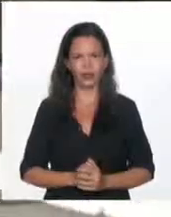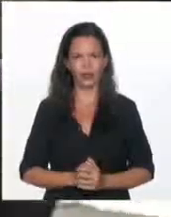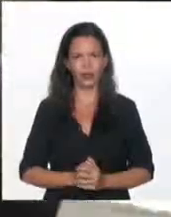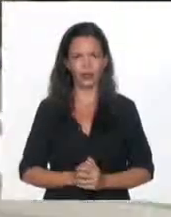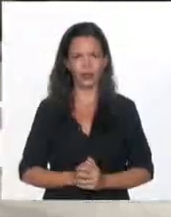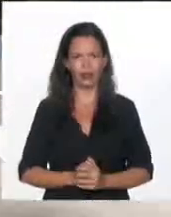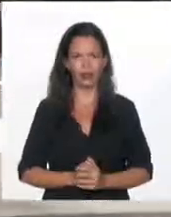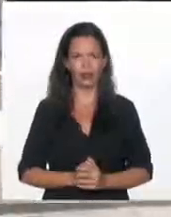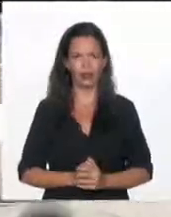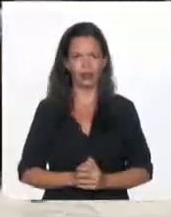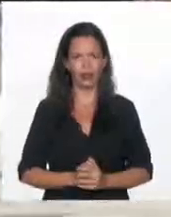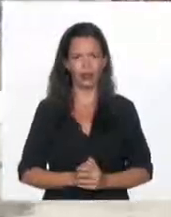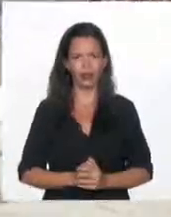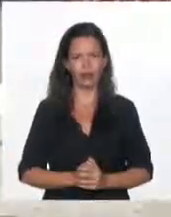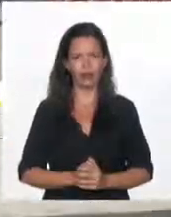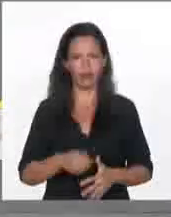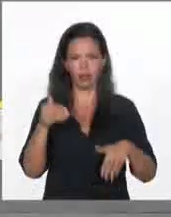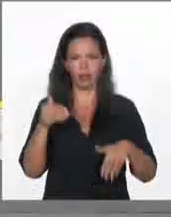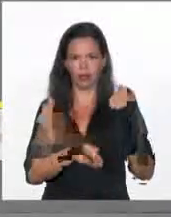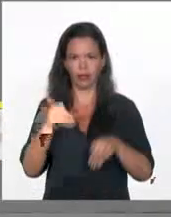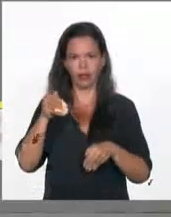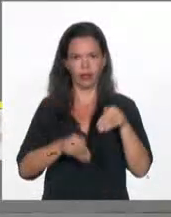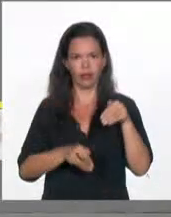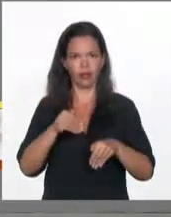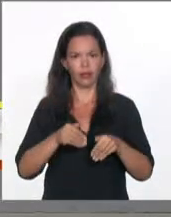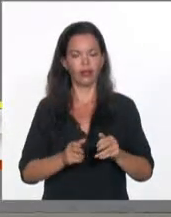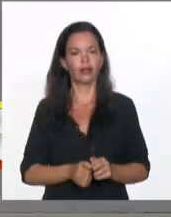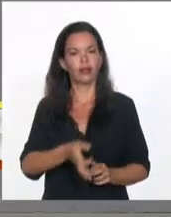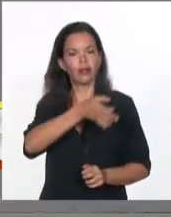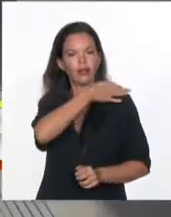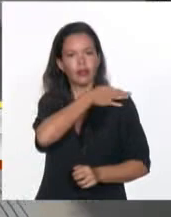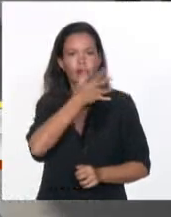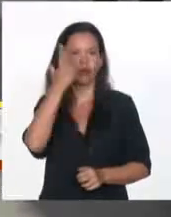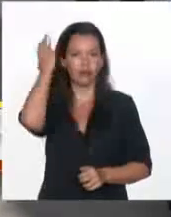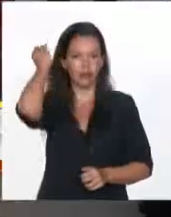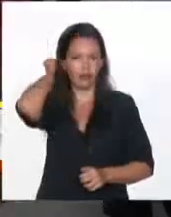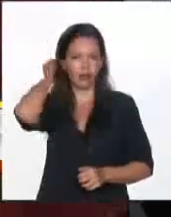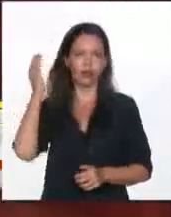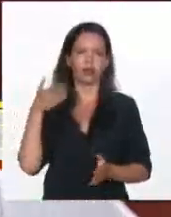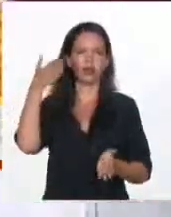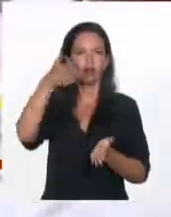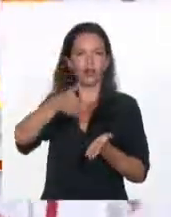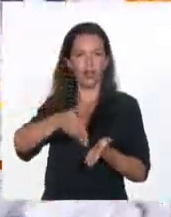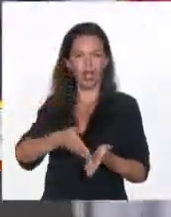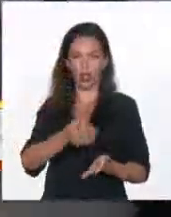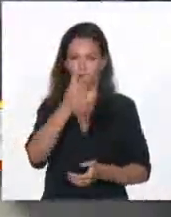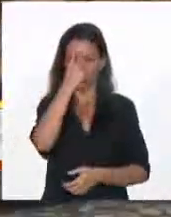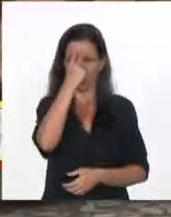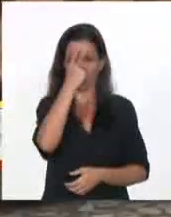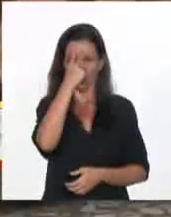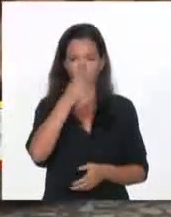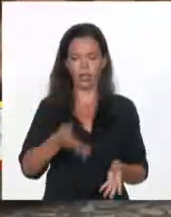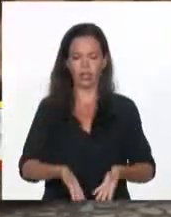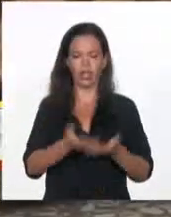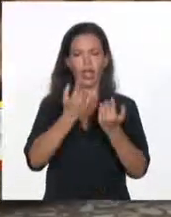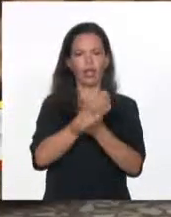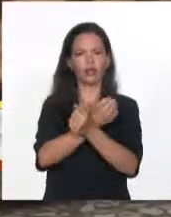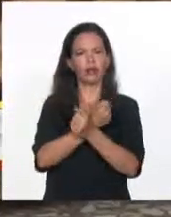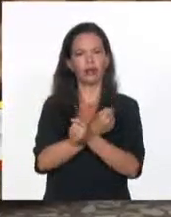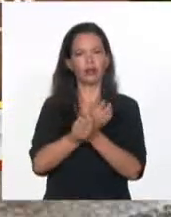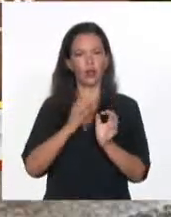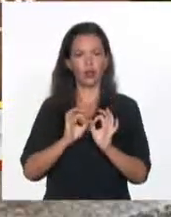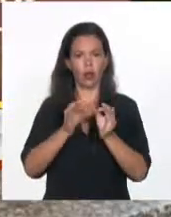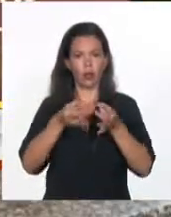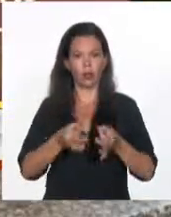acompañado por el general de ejército Raúl Castro Ruz, llegaron al mausoleo del segundo frente oriental Fran País las cenizas del general de división Luis